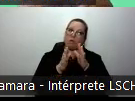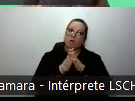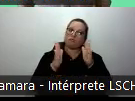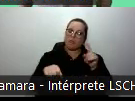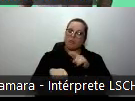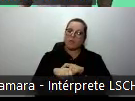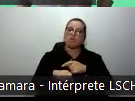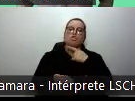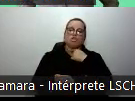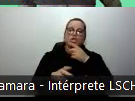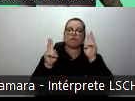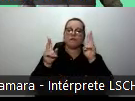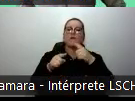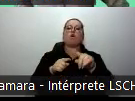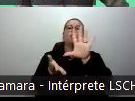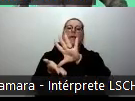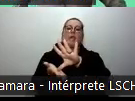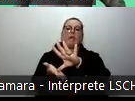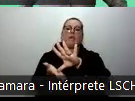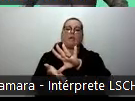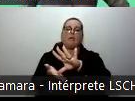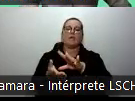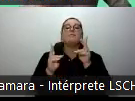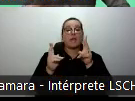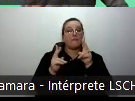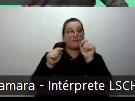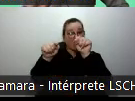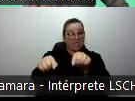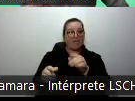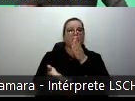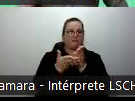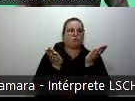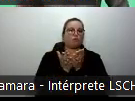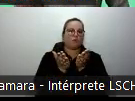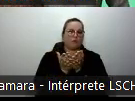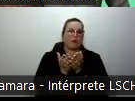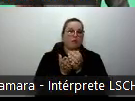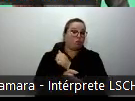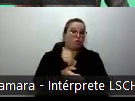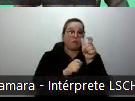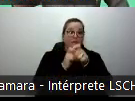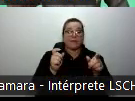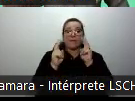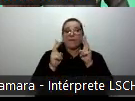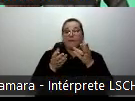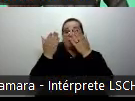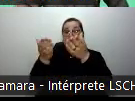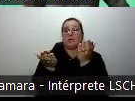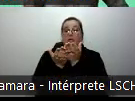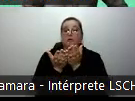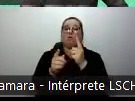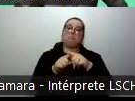sabes qué Yo quiero vivir en el extranjero Y para vivir en el extranjero lo voy a hacer estudiando no todas las personas viven en el extranjero estudiando algunas también se van a